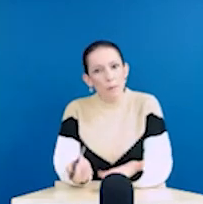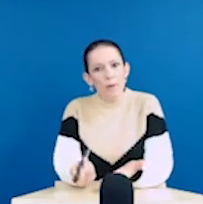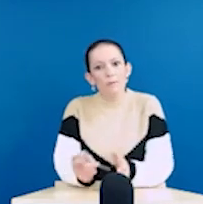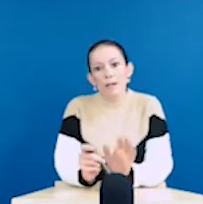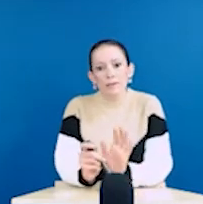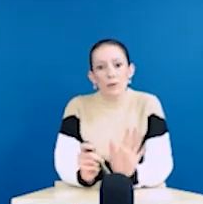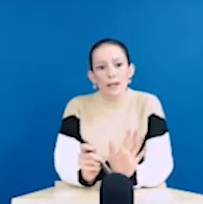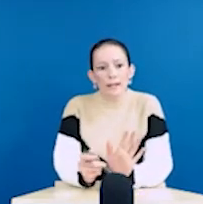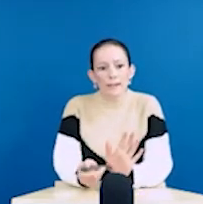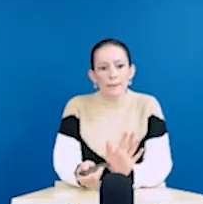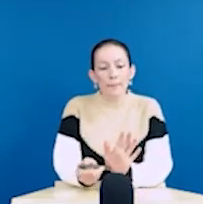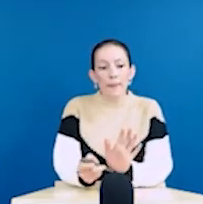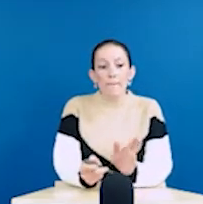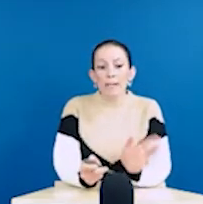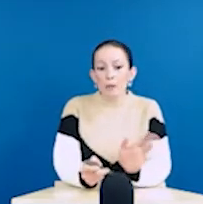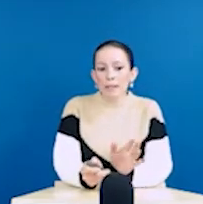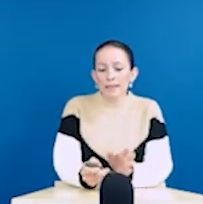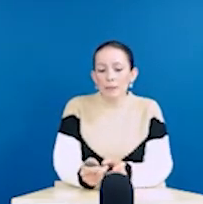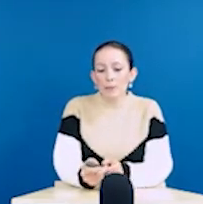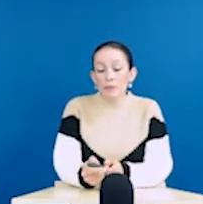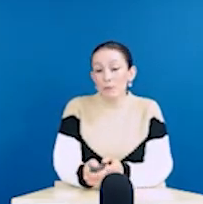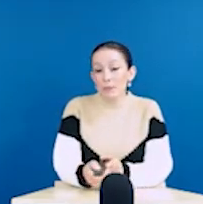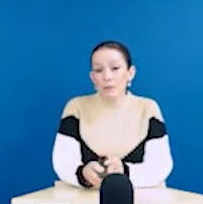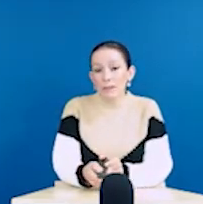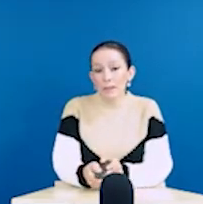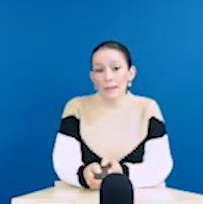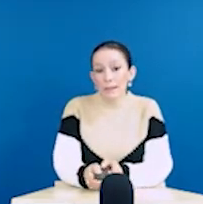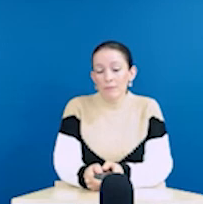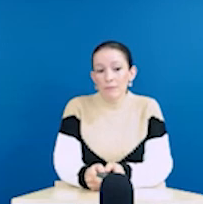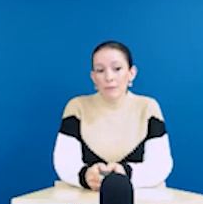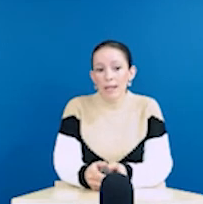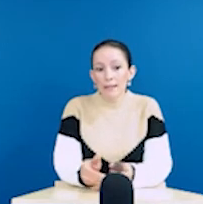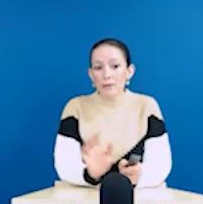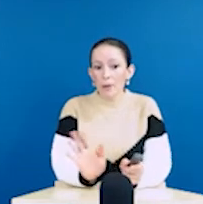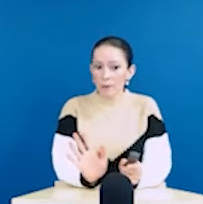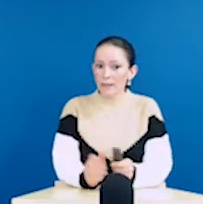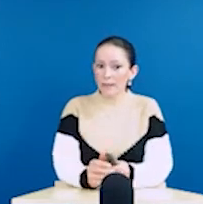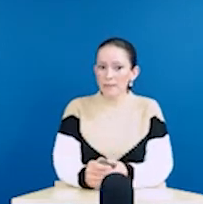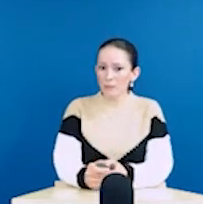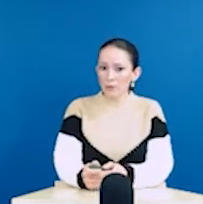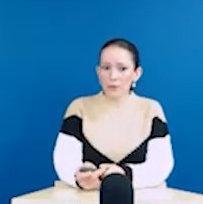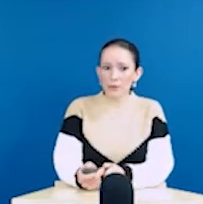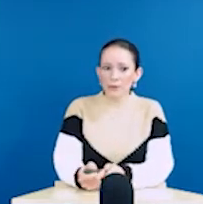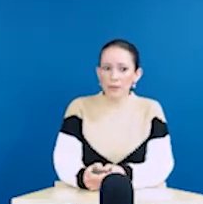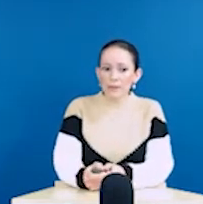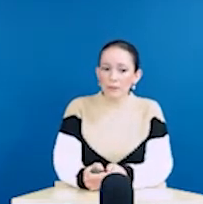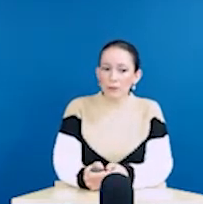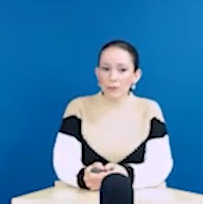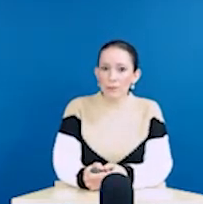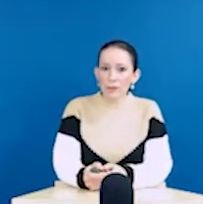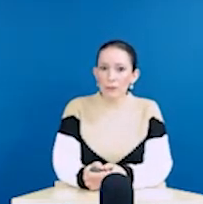complicaciones por una sola caída. Manejo de residuos es una cosa que la gente todavía tiene